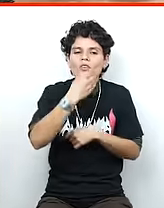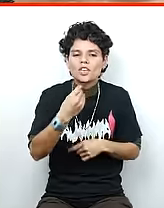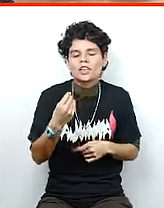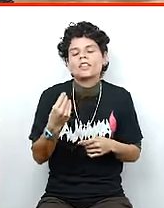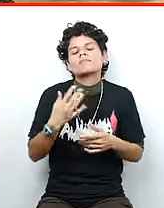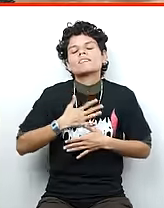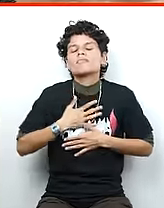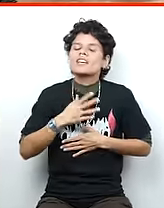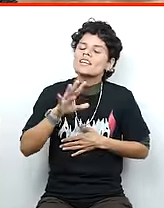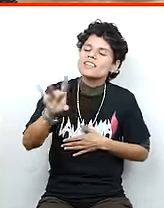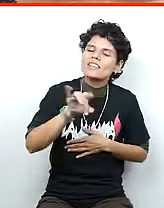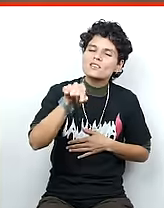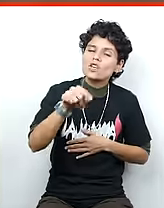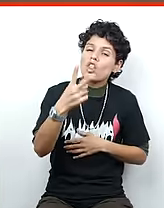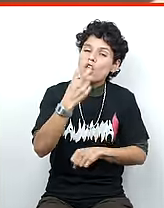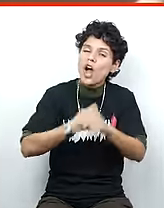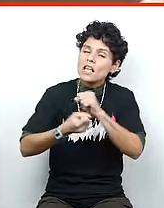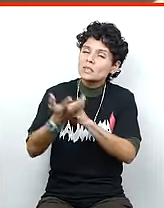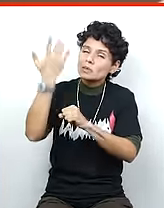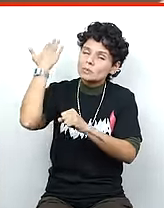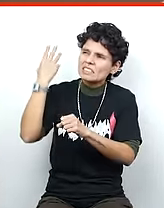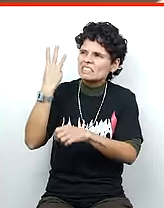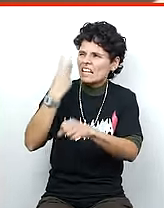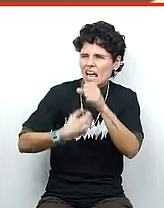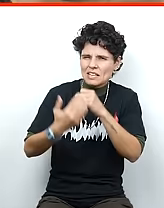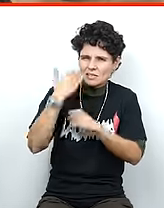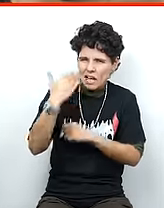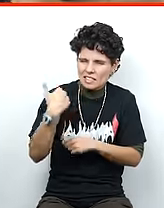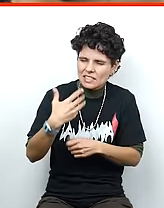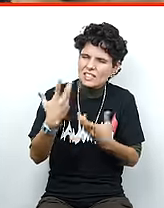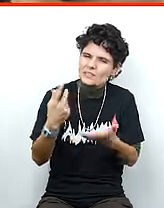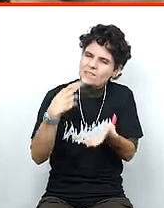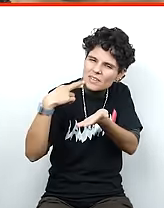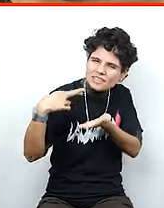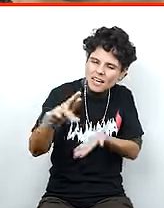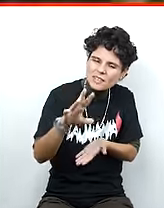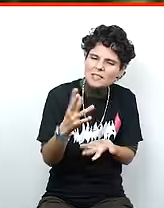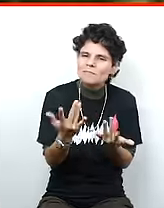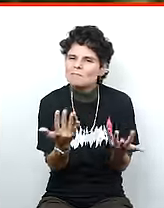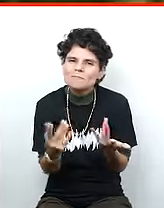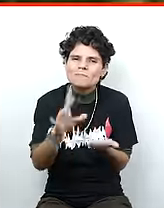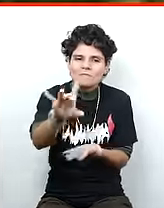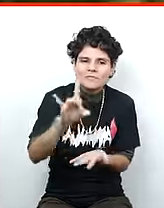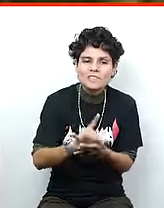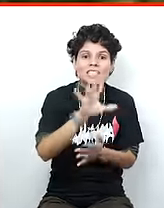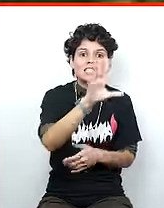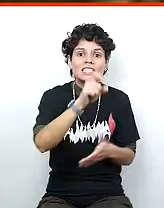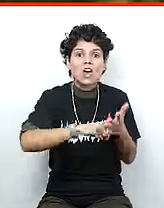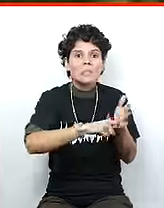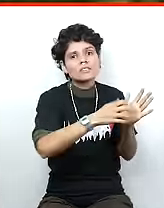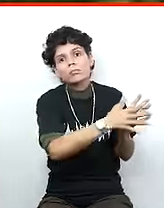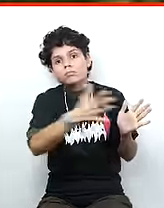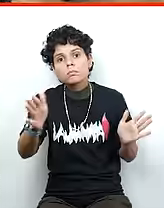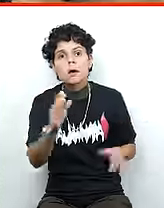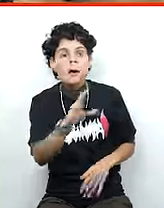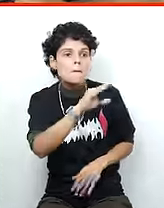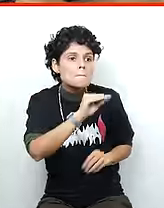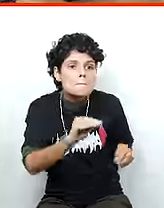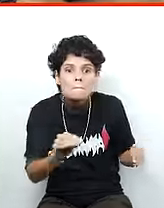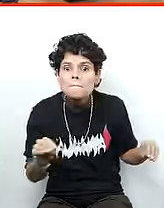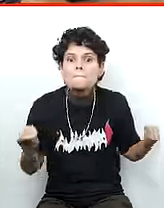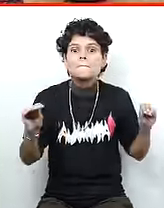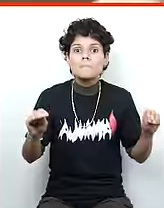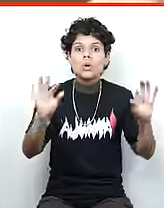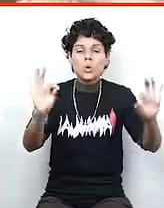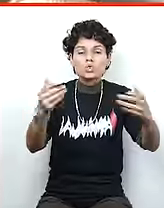de haberte querido invitar hace más de 2 años, casi 3 años, de haberte escrito, que hayan pasado 5 meses sin respuesta, que no